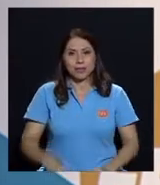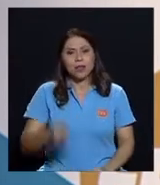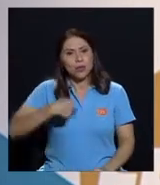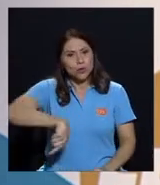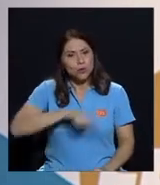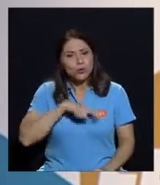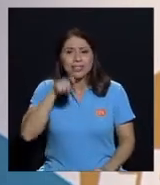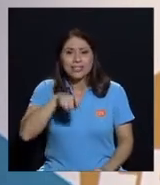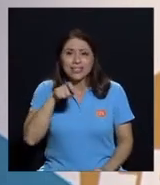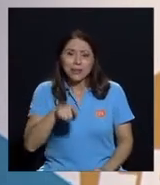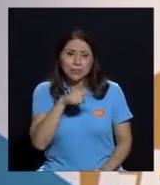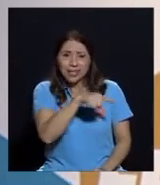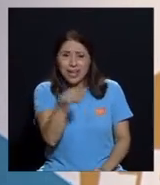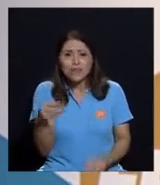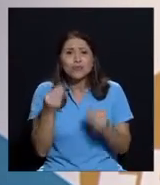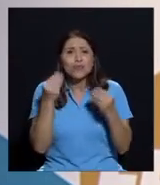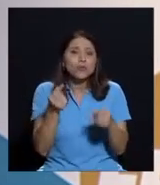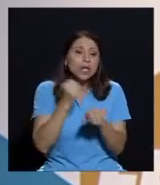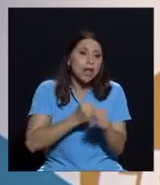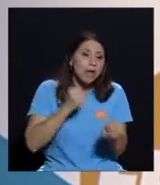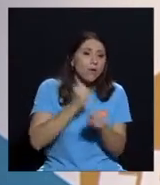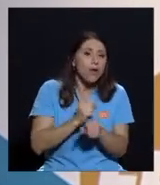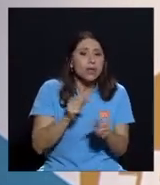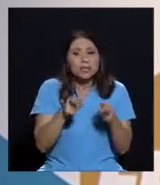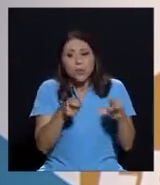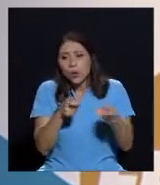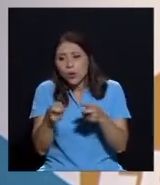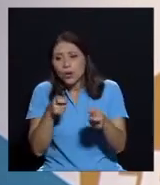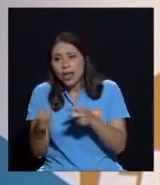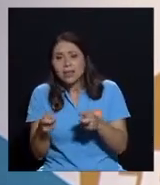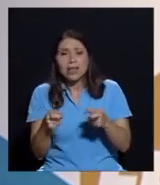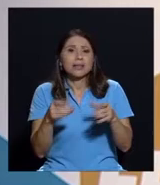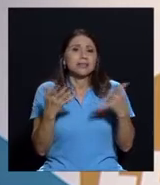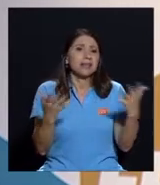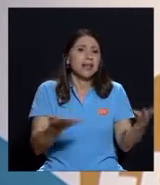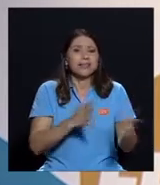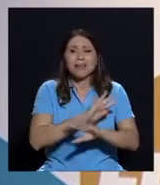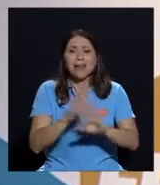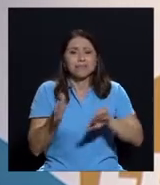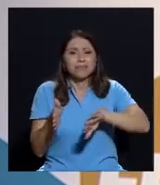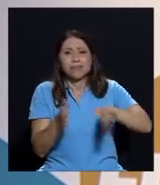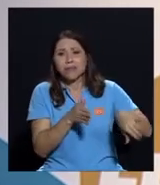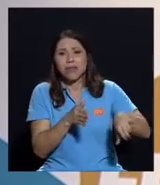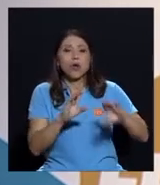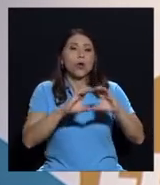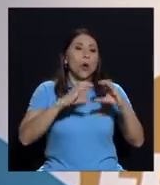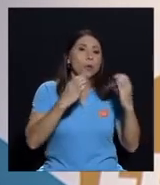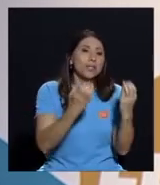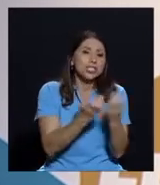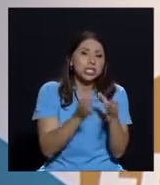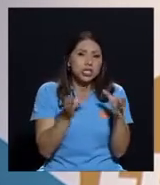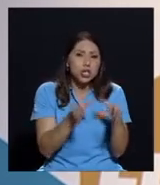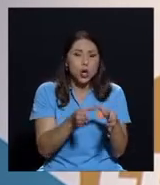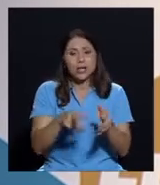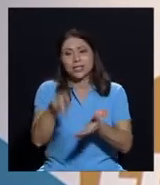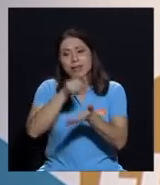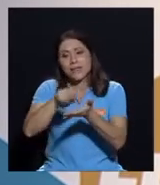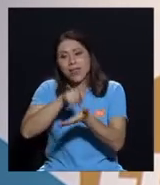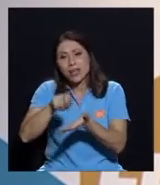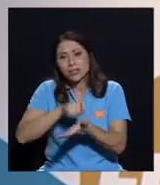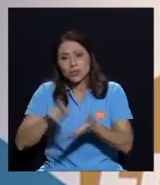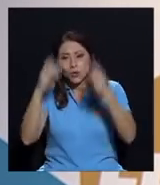liberarlos de muchas labores burocráticas y eso llaman comisiones que se les que los meten redacción de informes